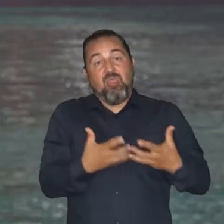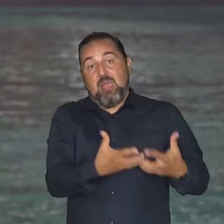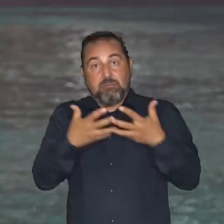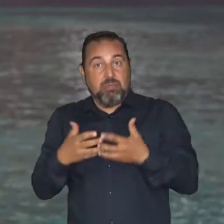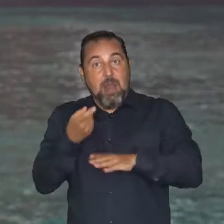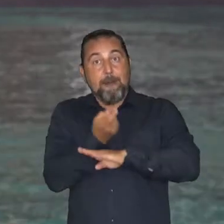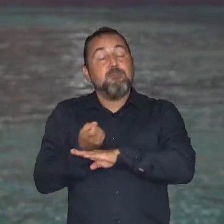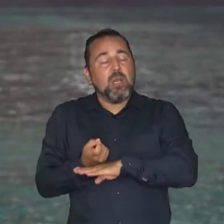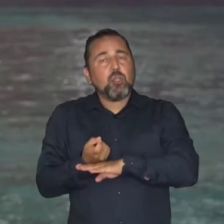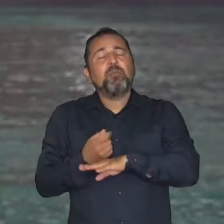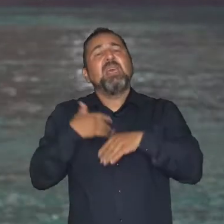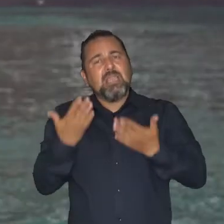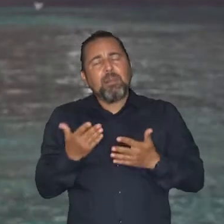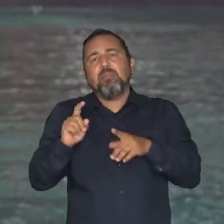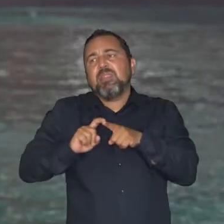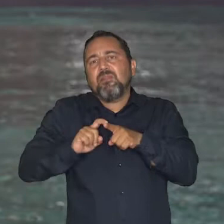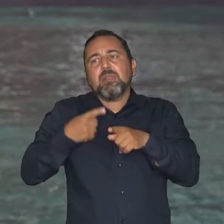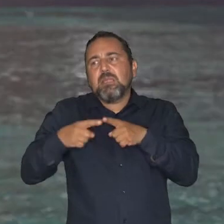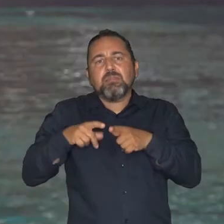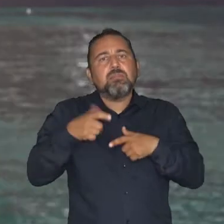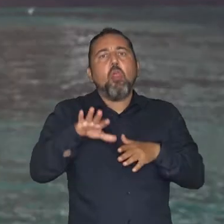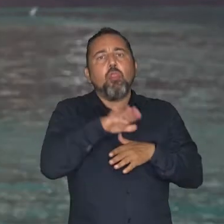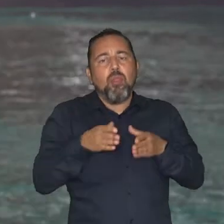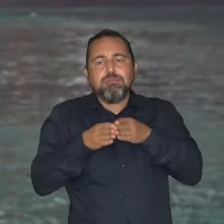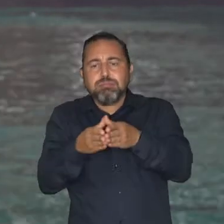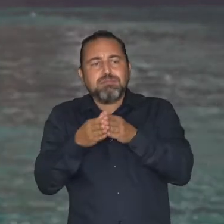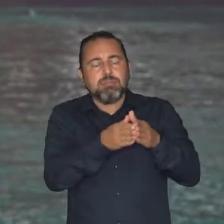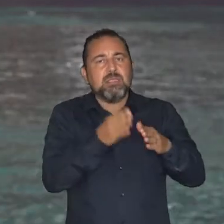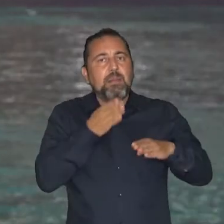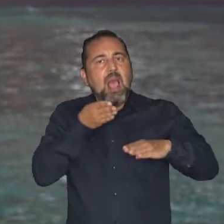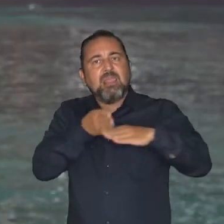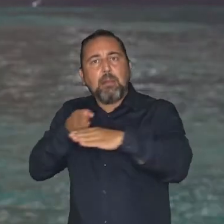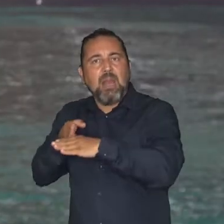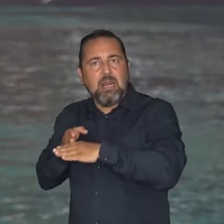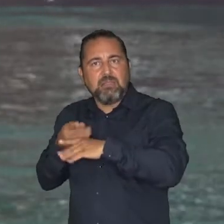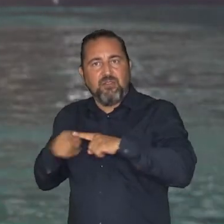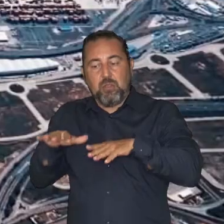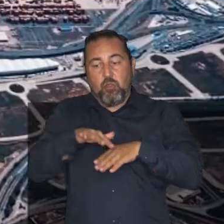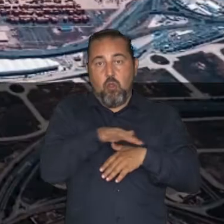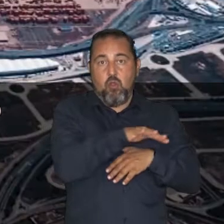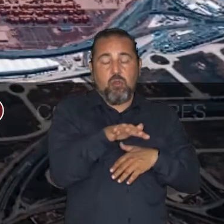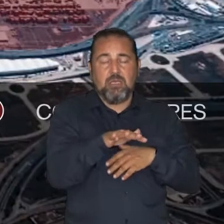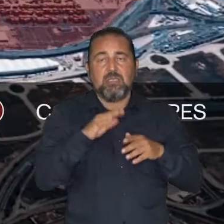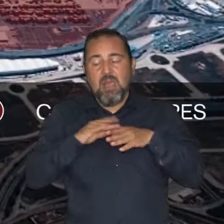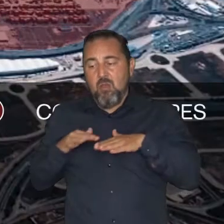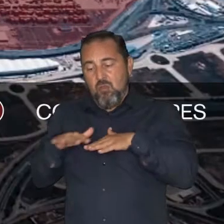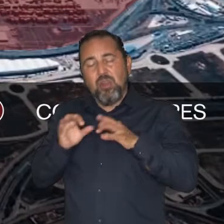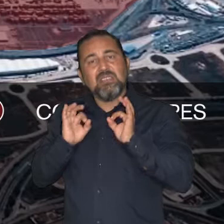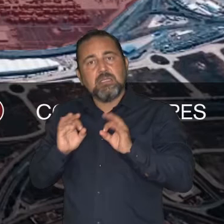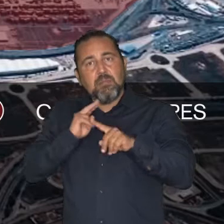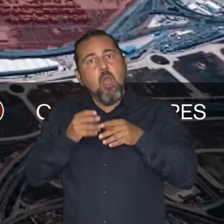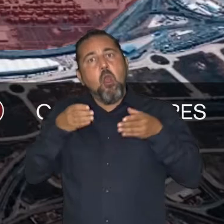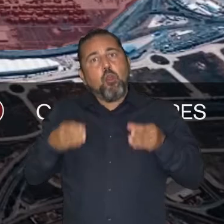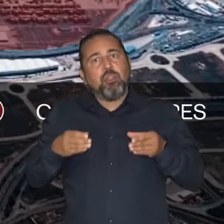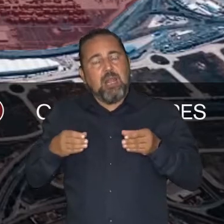el puerto, tenemos distintos tipos de terminales especializadas. Y así tenemos terminales